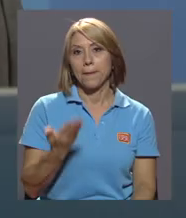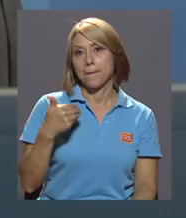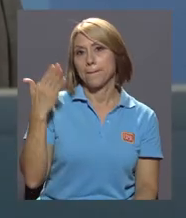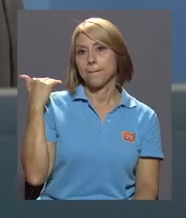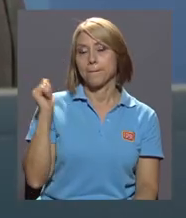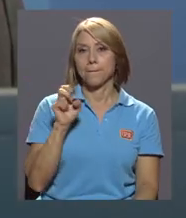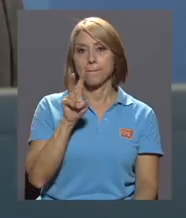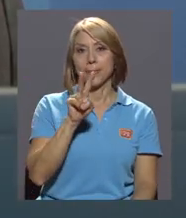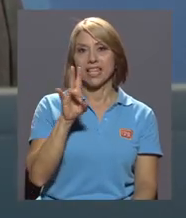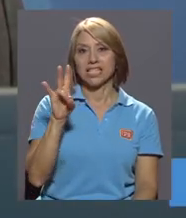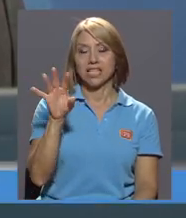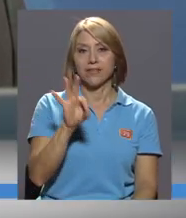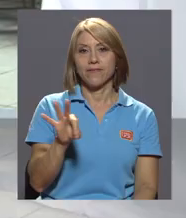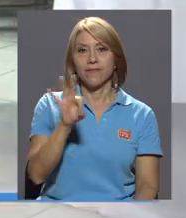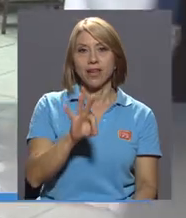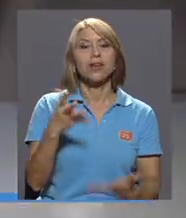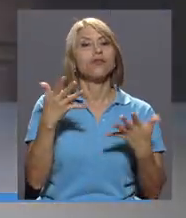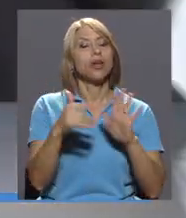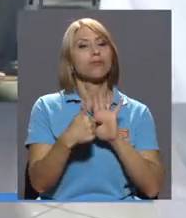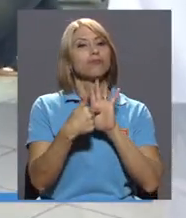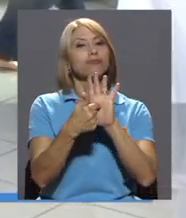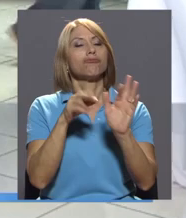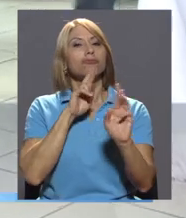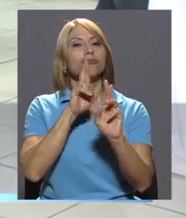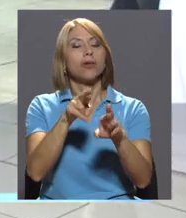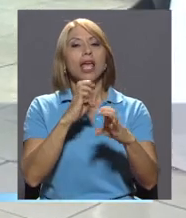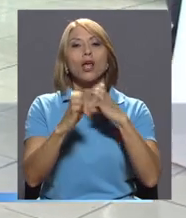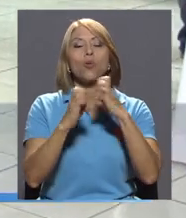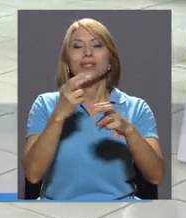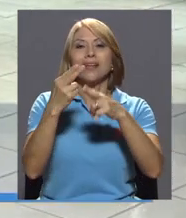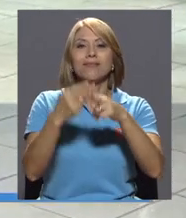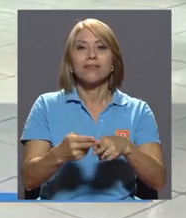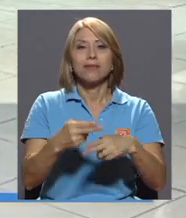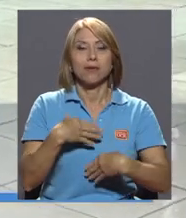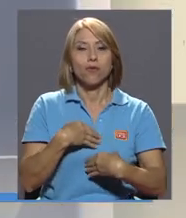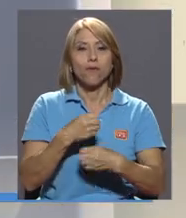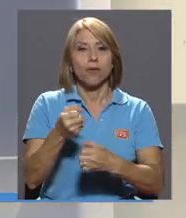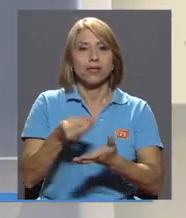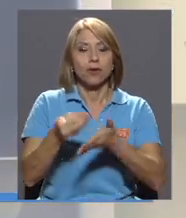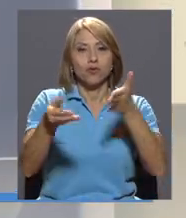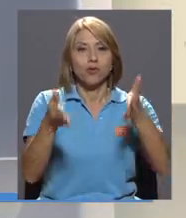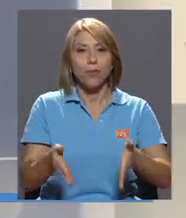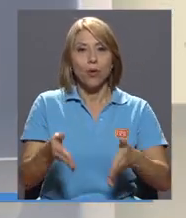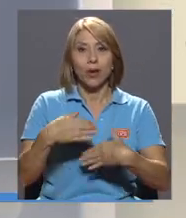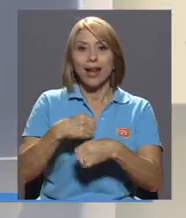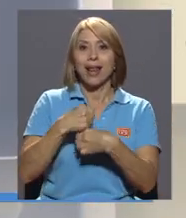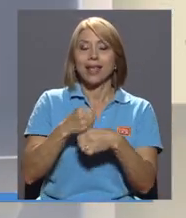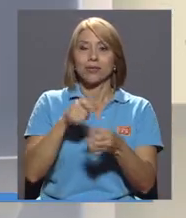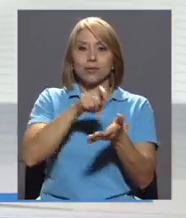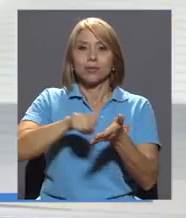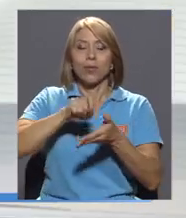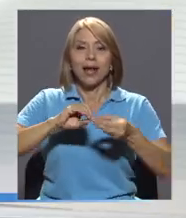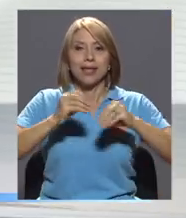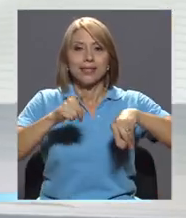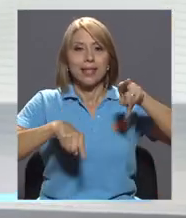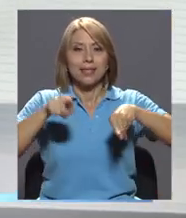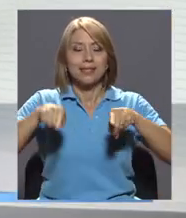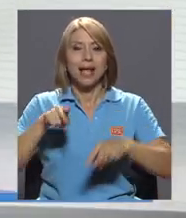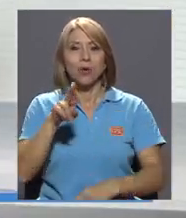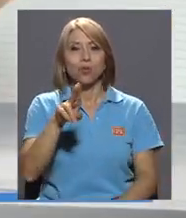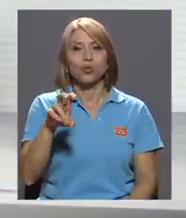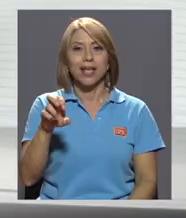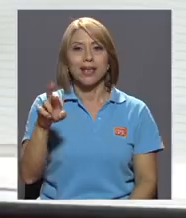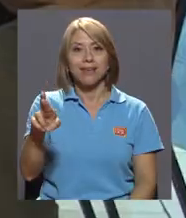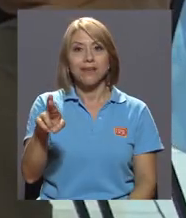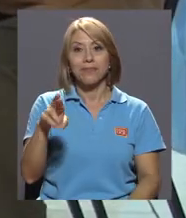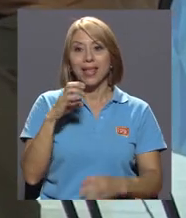El pasado 27 de febrero se presentaron los resultados de la encuesta Confianza al Consumidor, elaborada por la Escuela de Estadística de la UCR. La